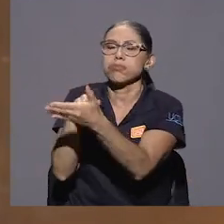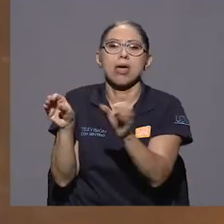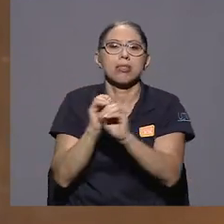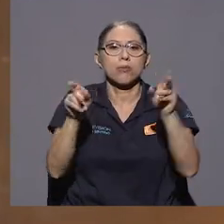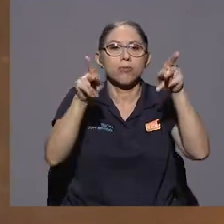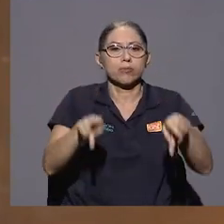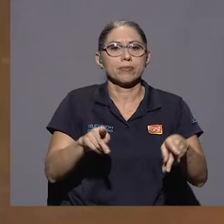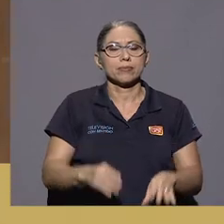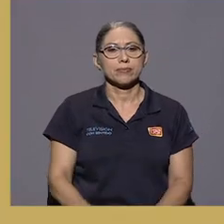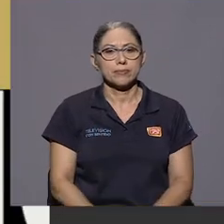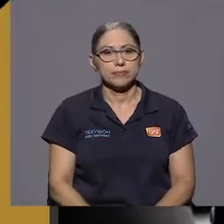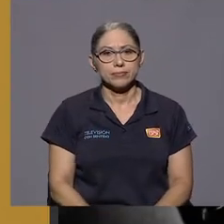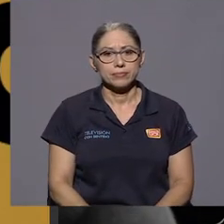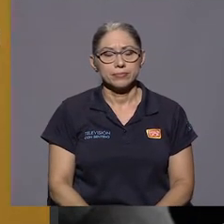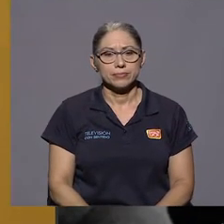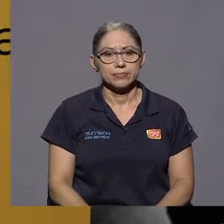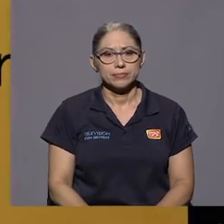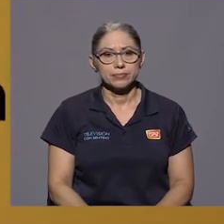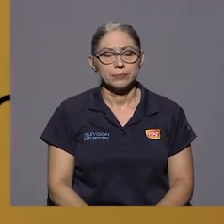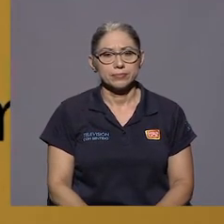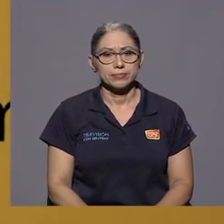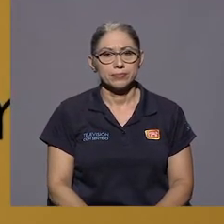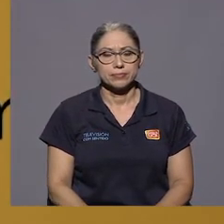la medida de lo posible.